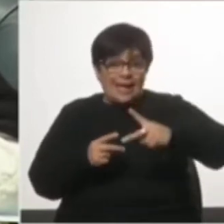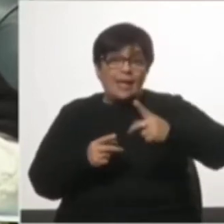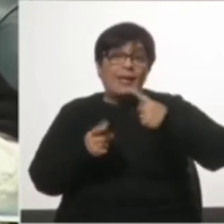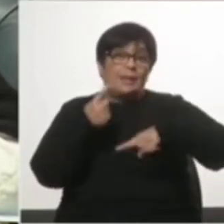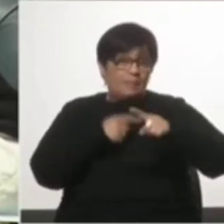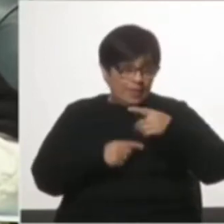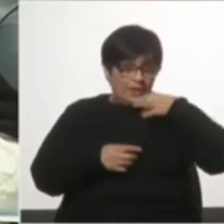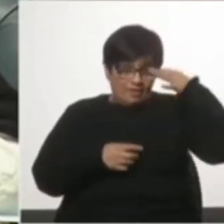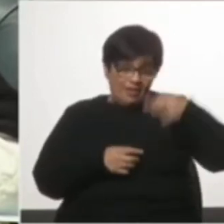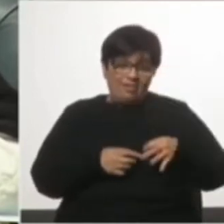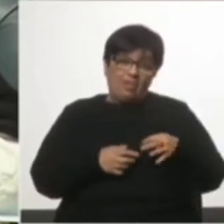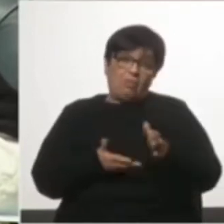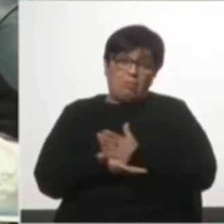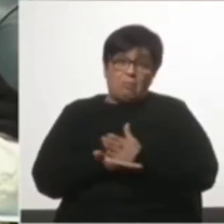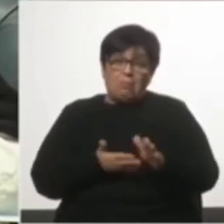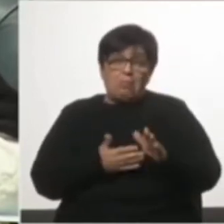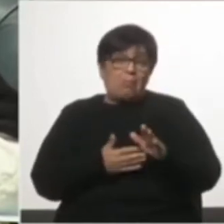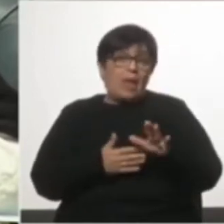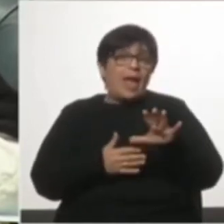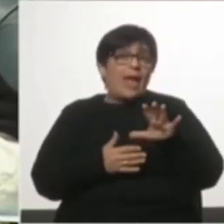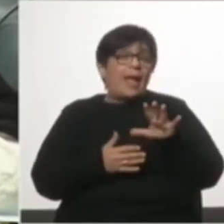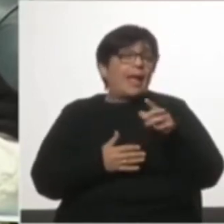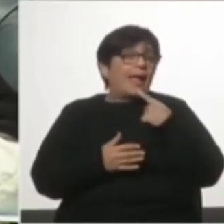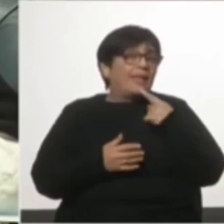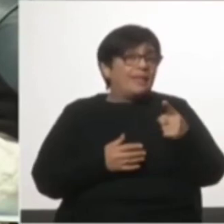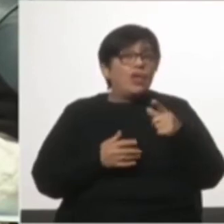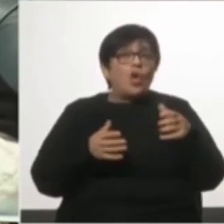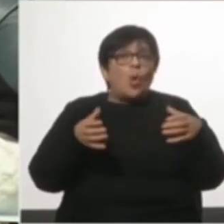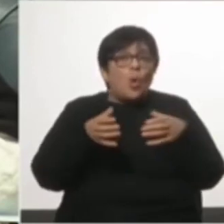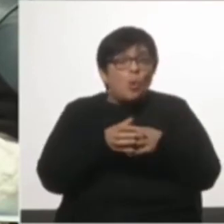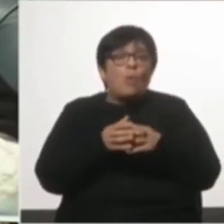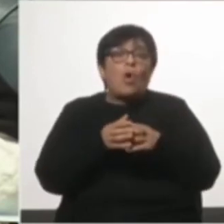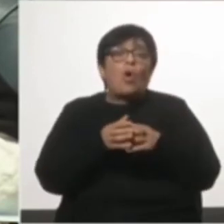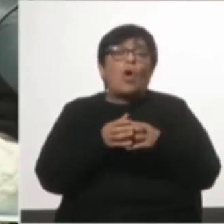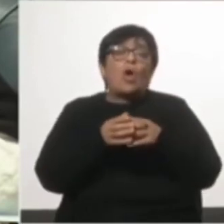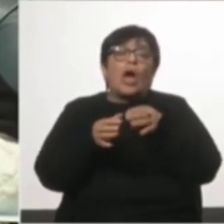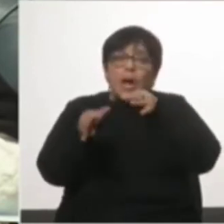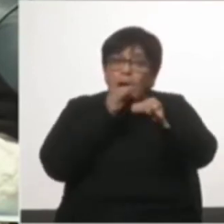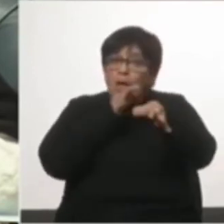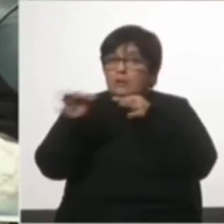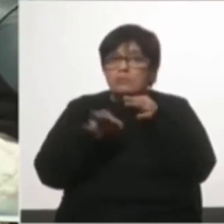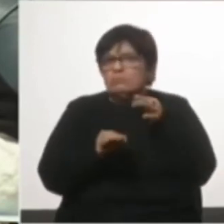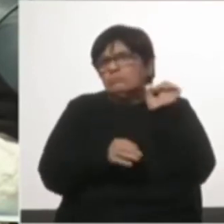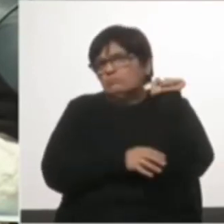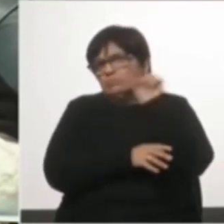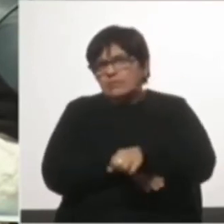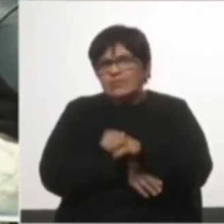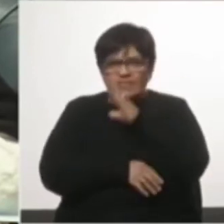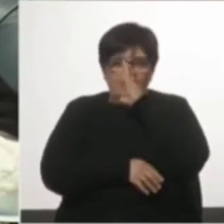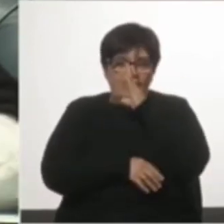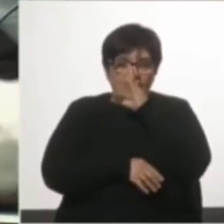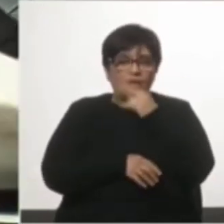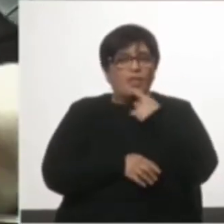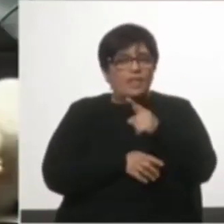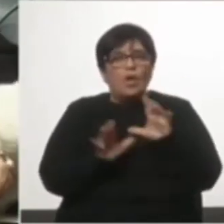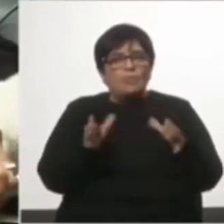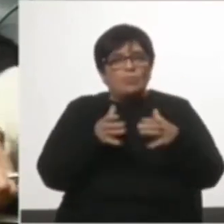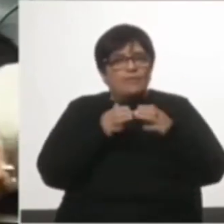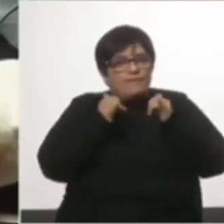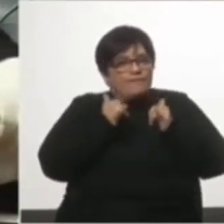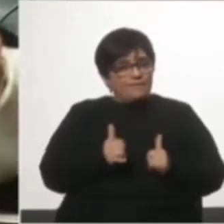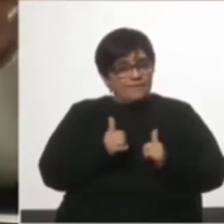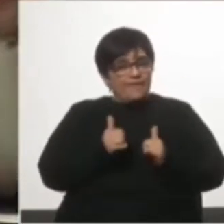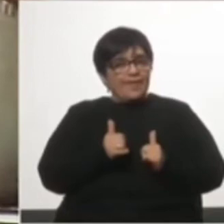cuando desestimó el llamado angustioso que el GACH hizo en febrero, recomendando tomar acciones para reducir la circulación.